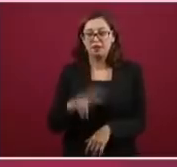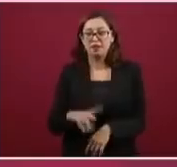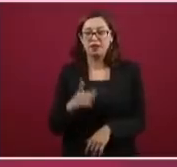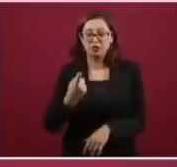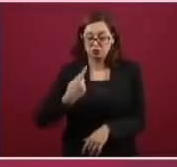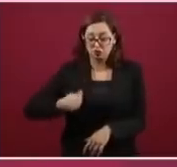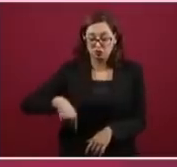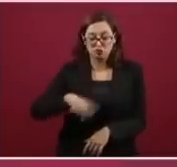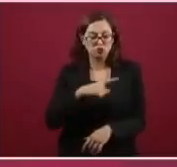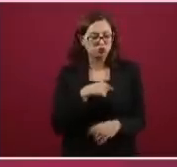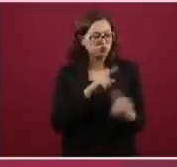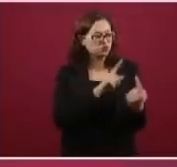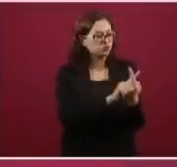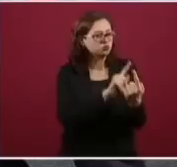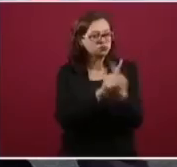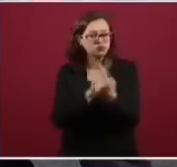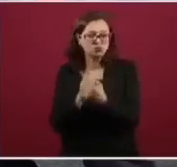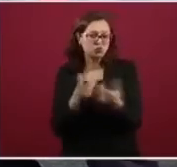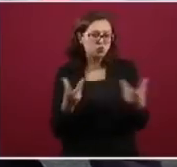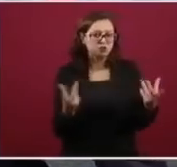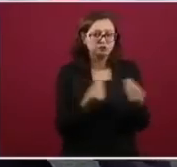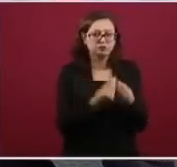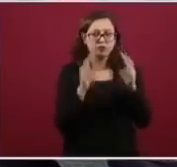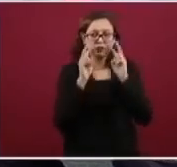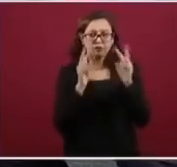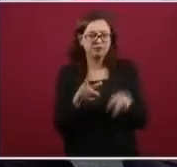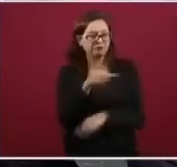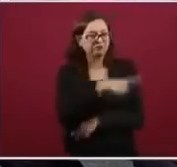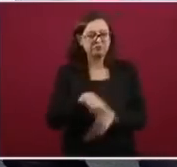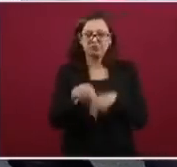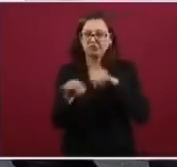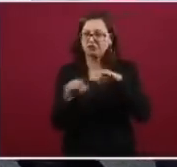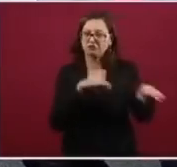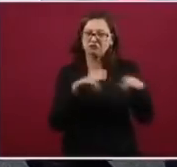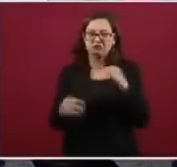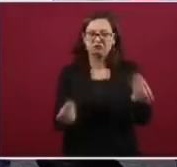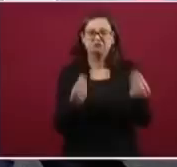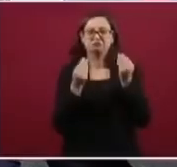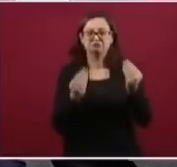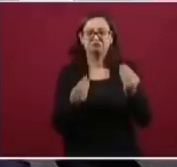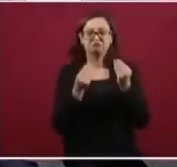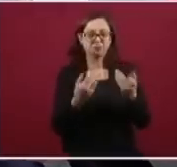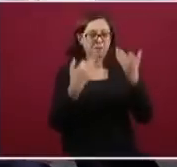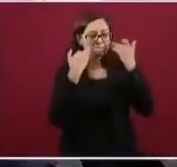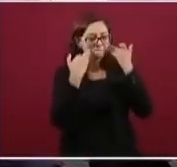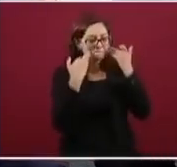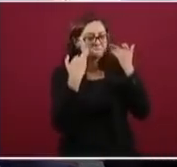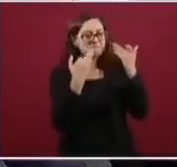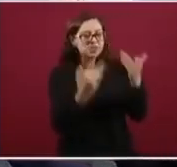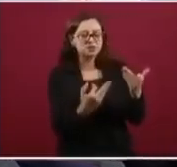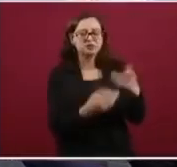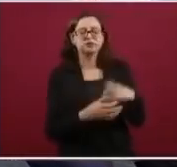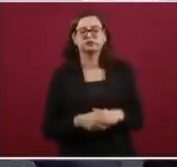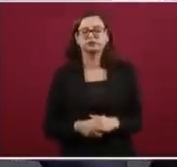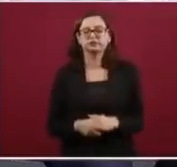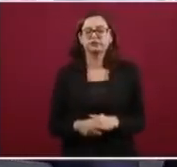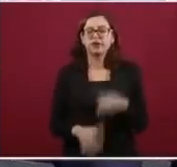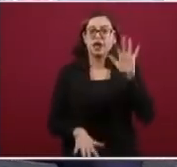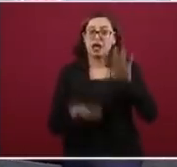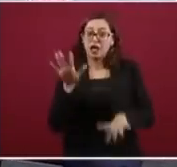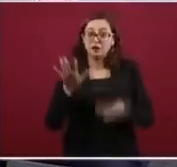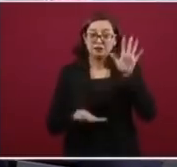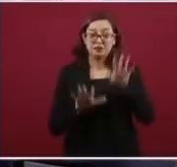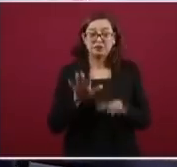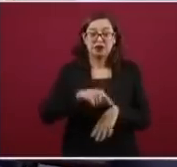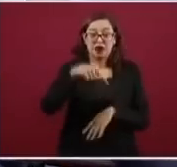trabajan mucho mucho mucho mucho me consta a veces se quedan a